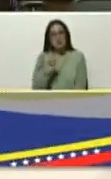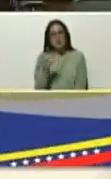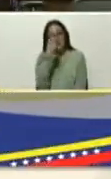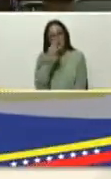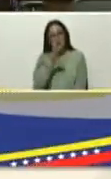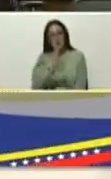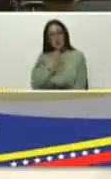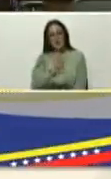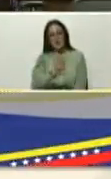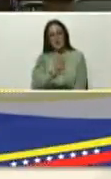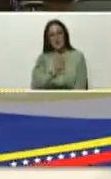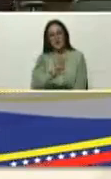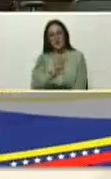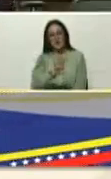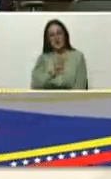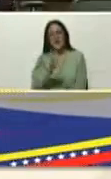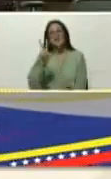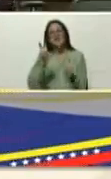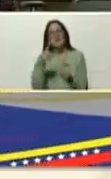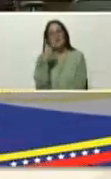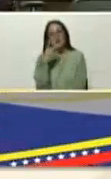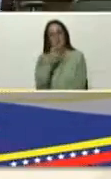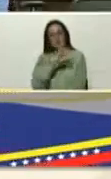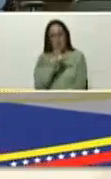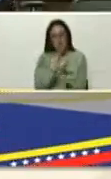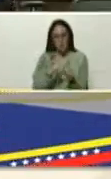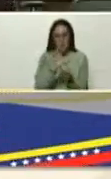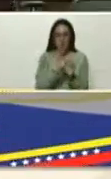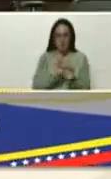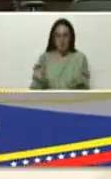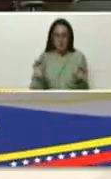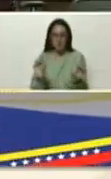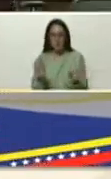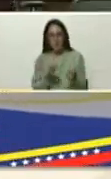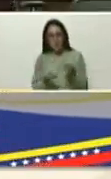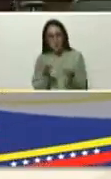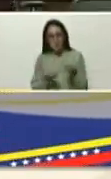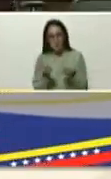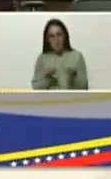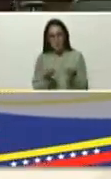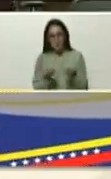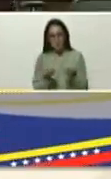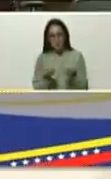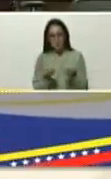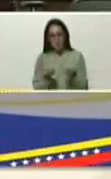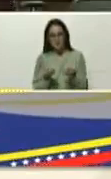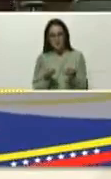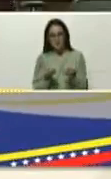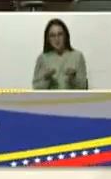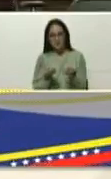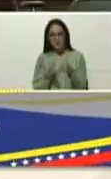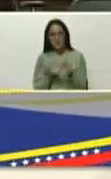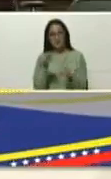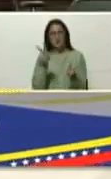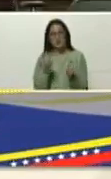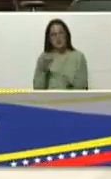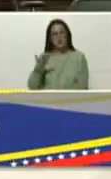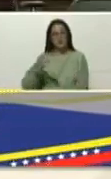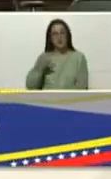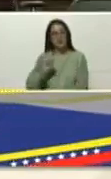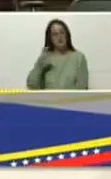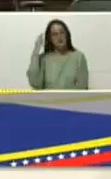escenario nacional, en el escenario político, social, cultural, educativo, económico. Todo esto es importante